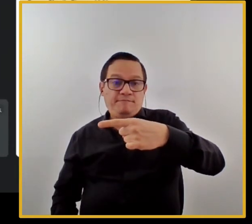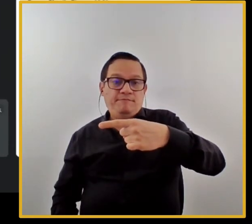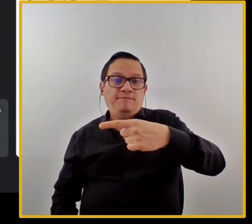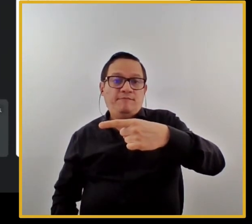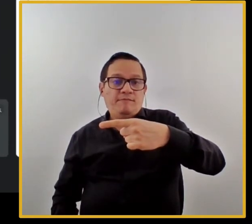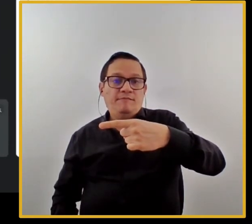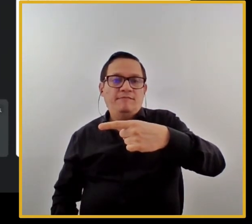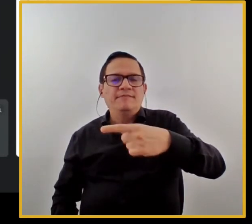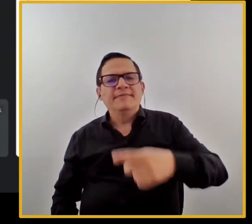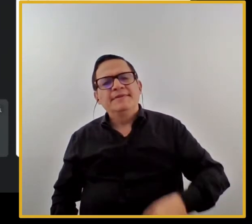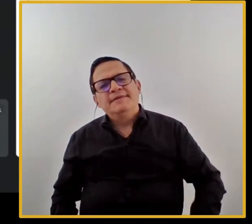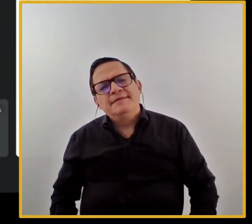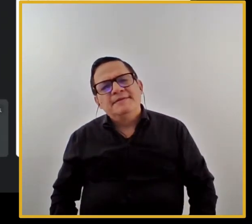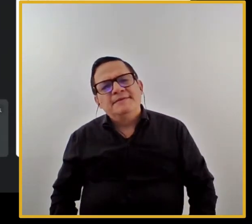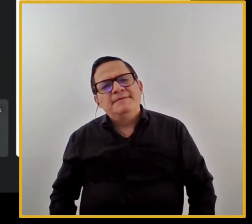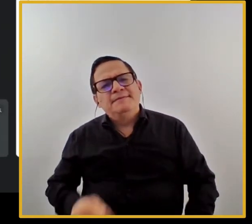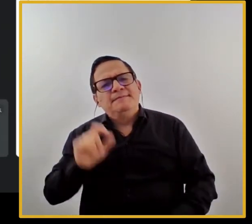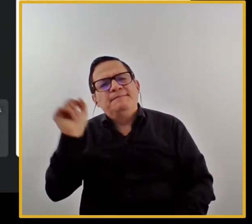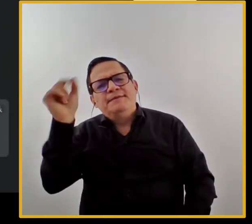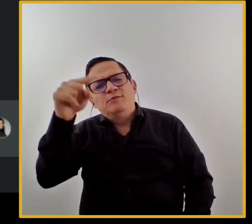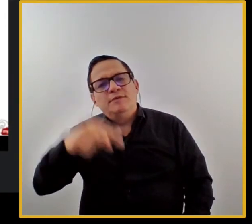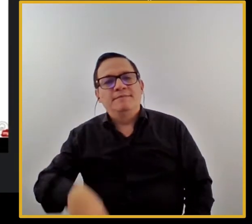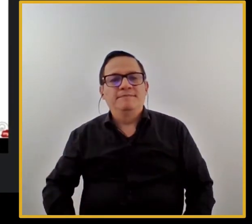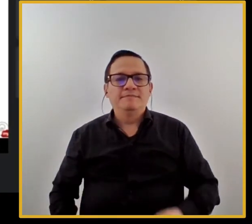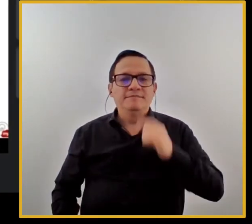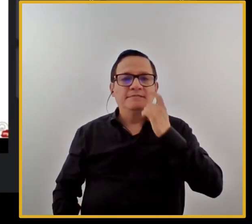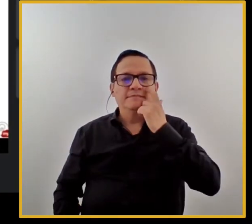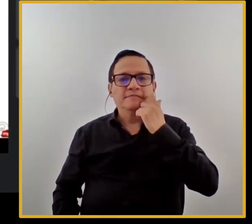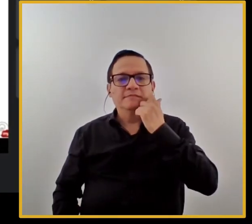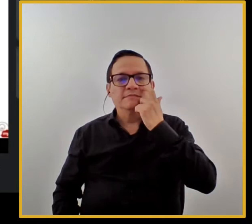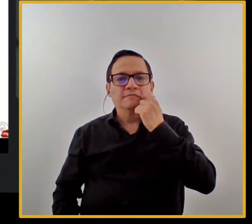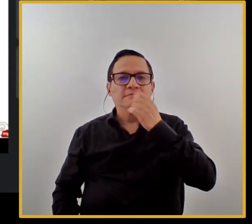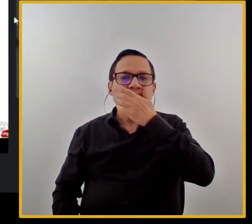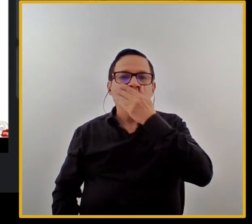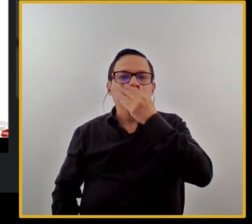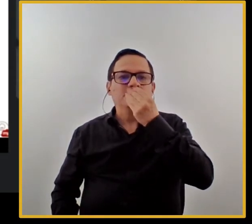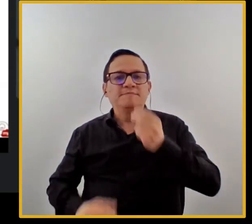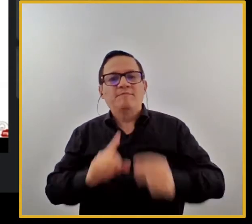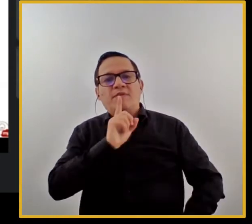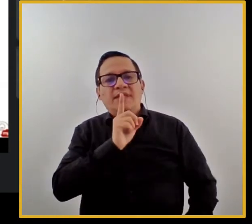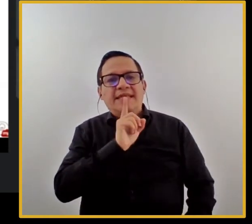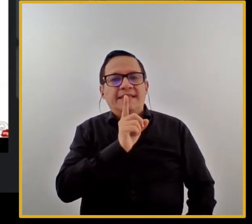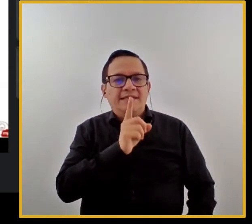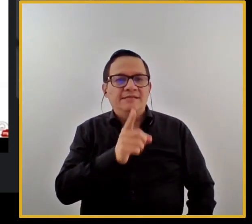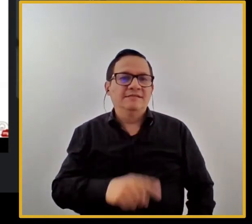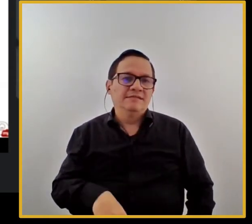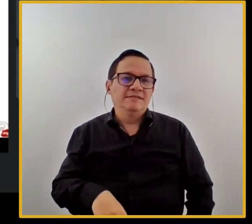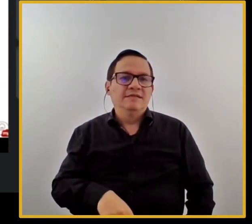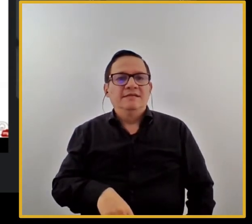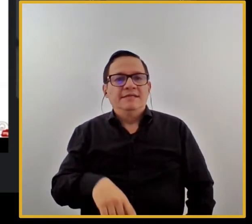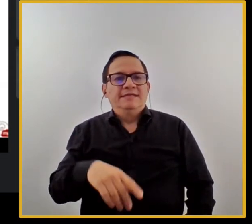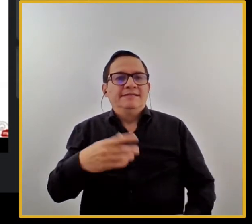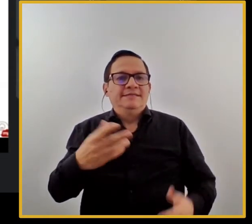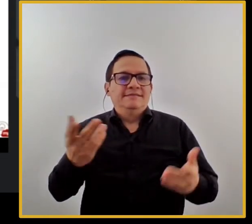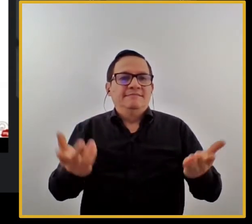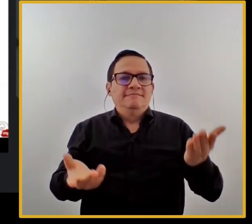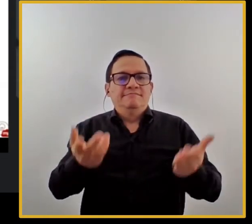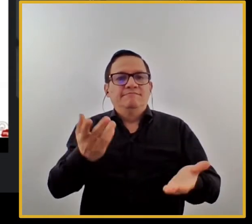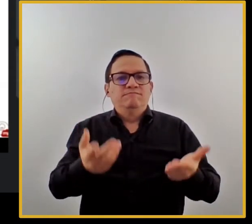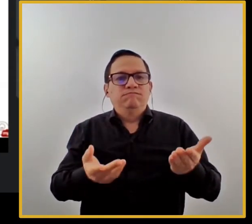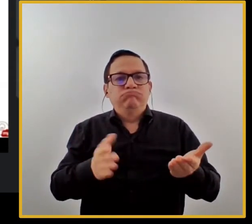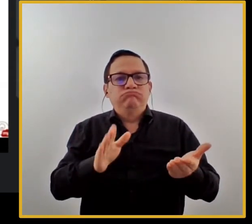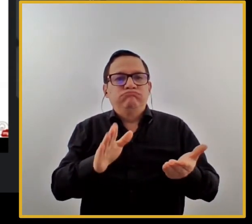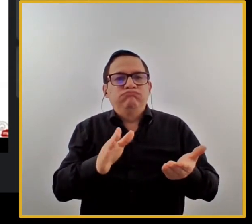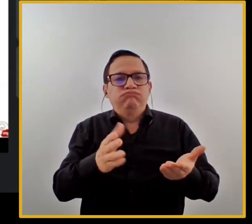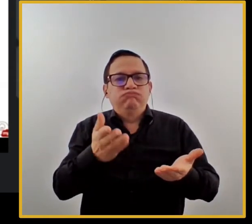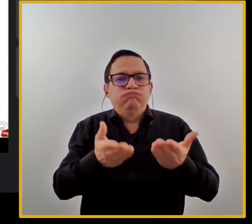¿Sí? Perdón, una pregunta. Señor. Por ejemplo, ese 3ux al cubo, digamos, cuando usted